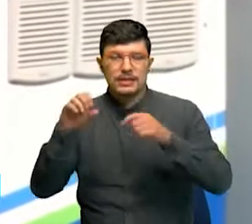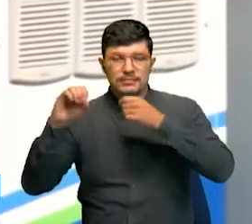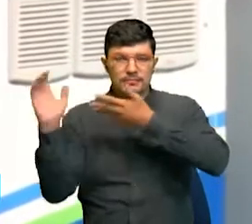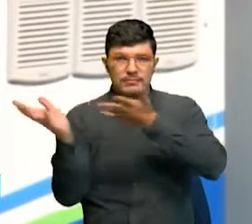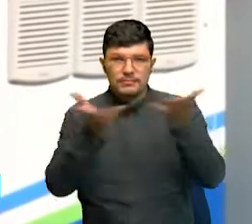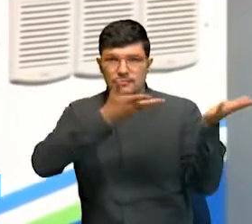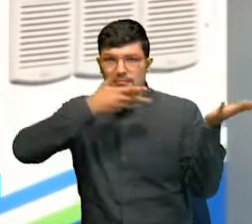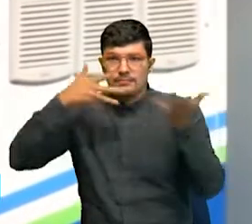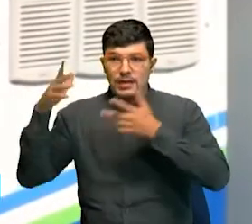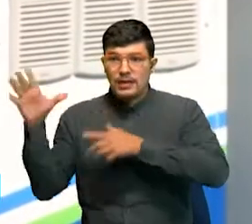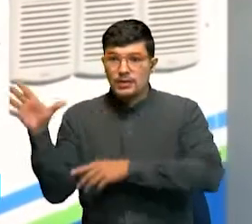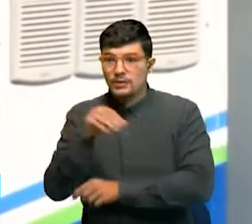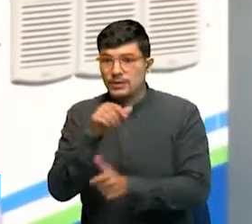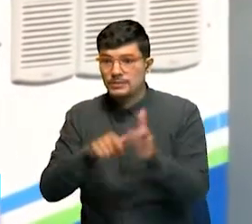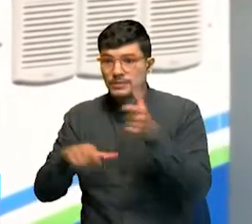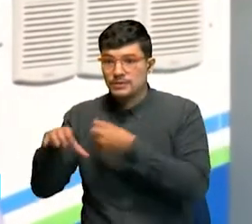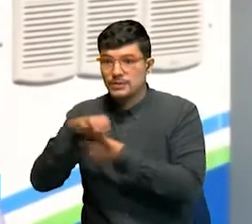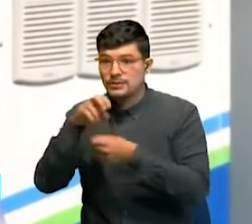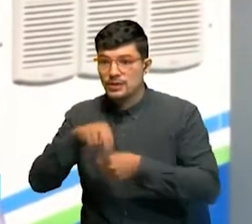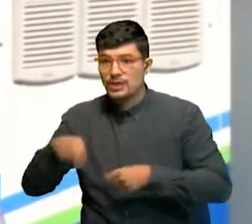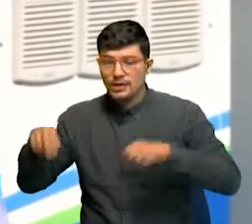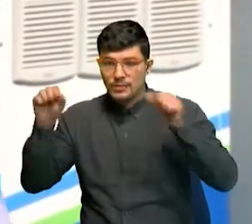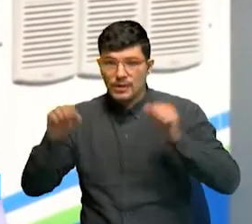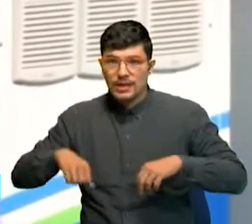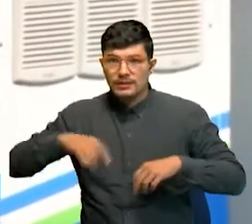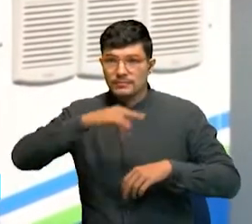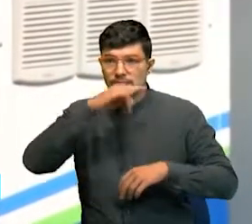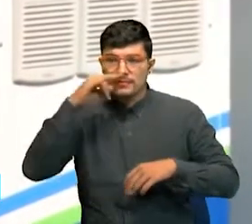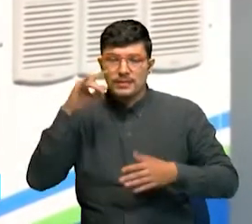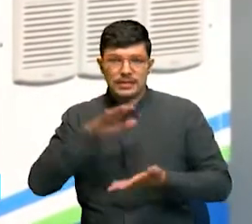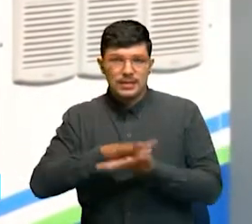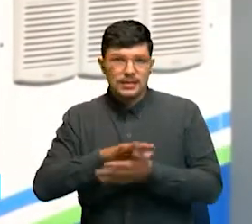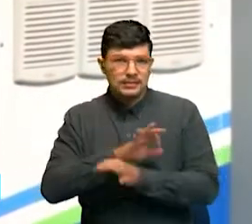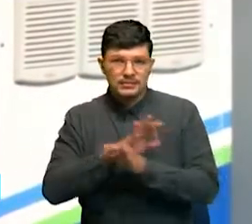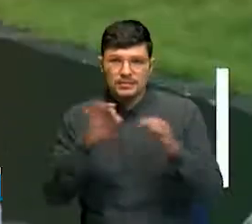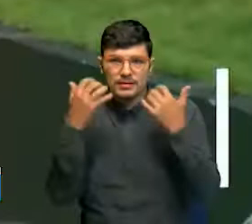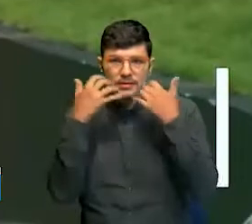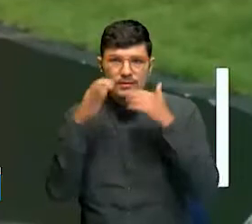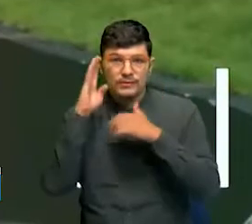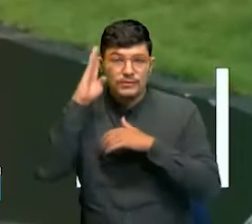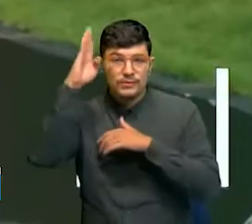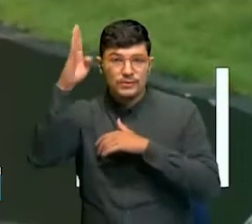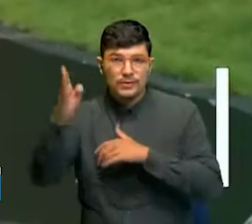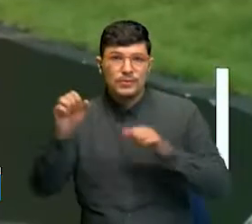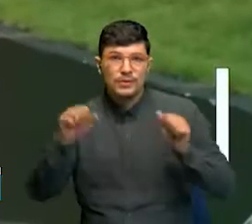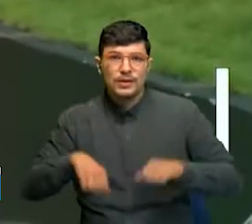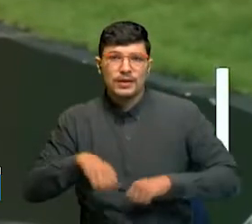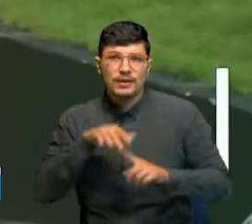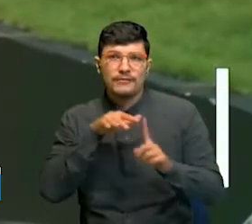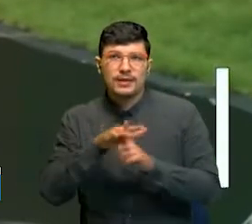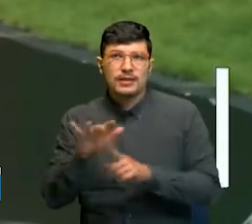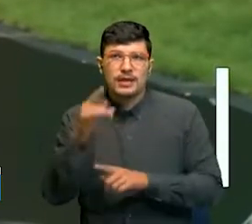puedan respirar tranquilamente sin temor a tener problemas de salud. Este